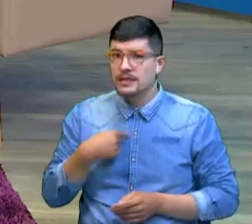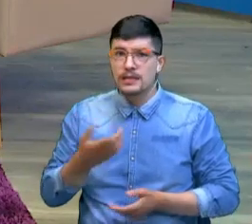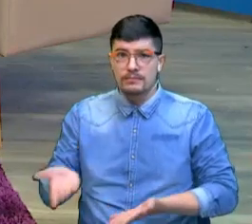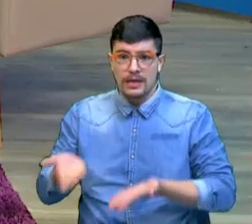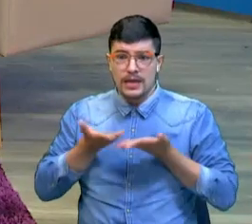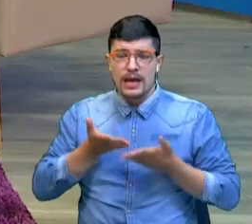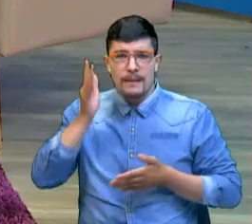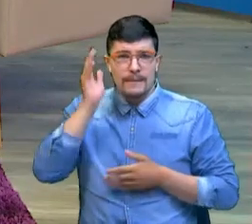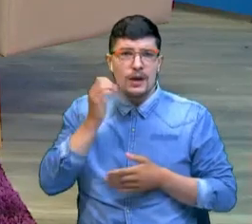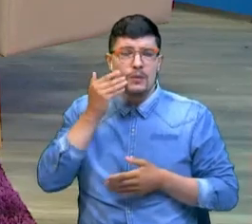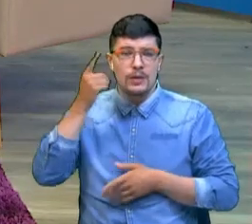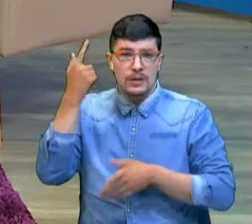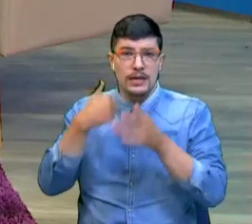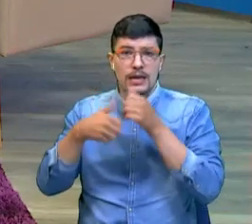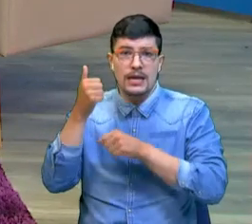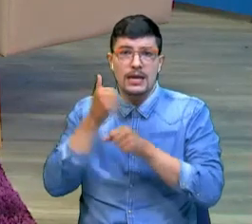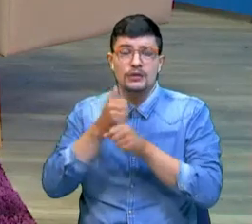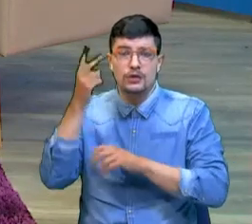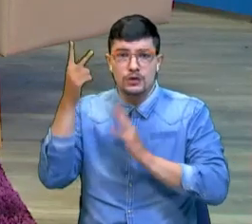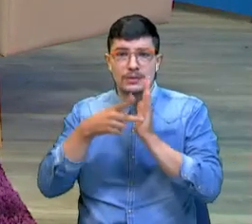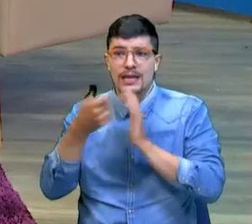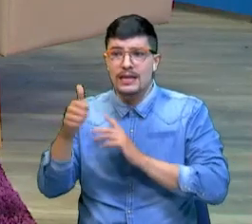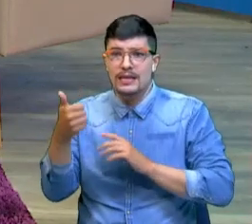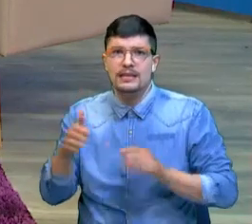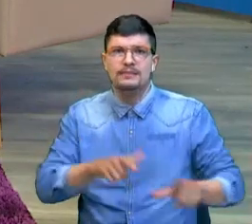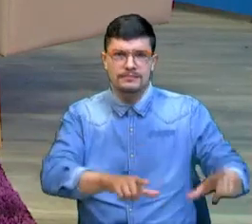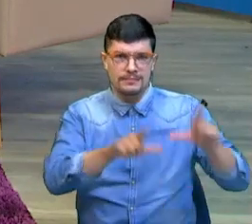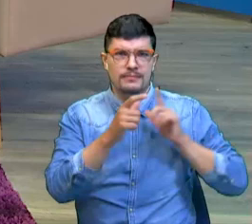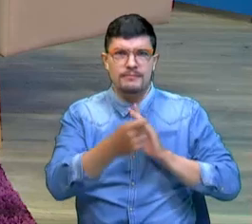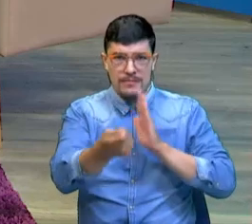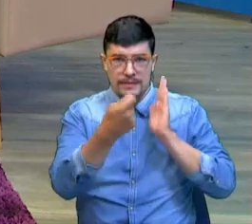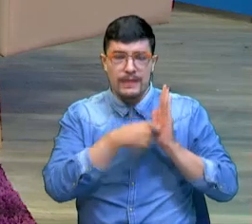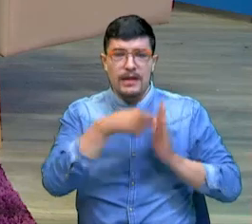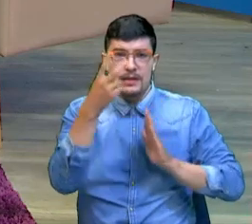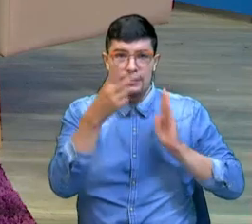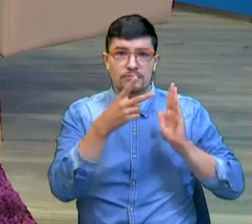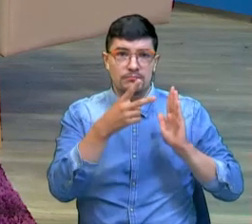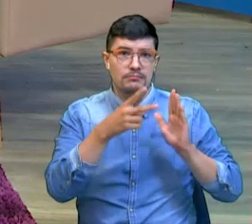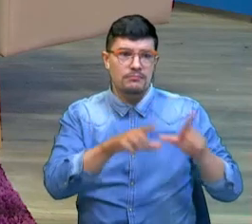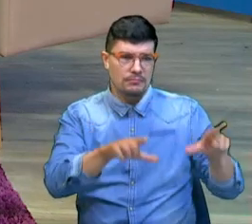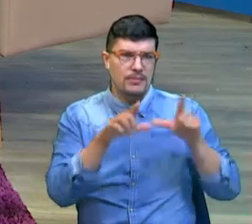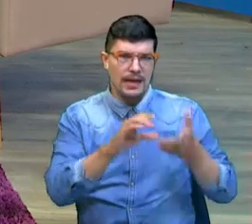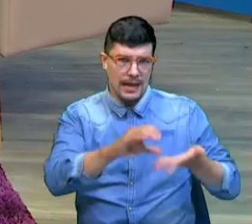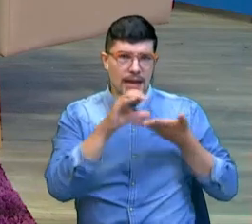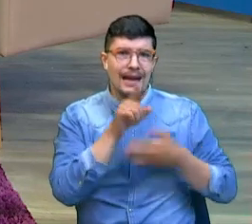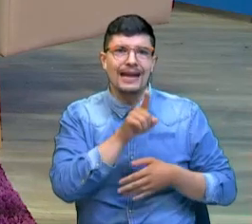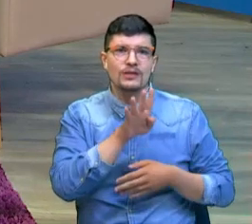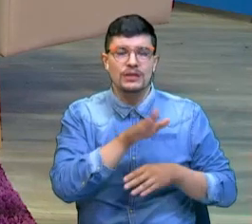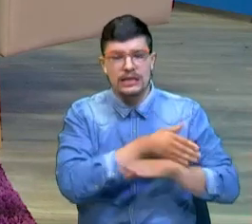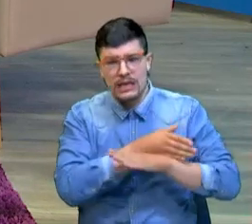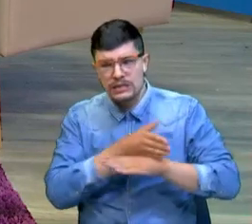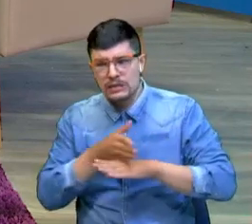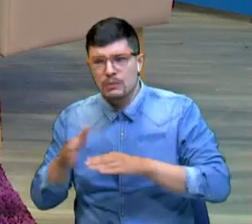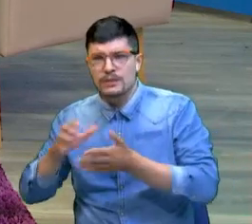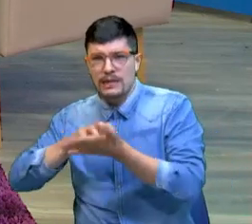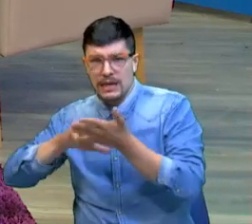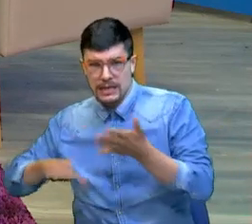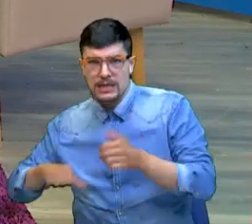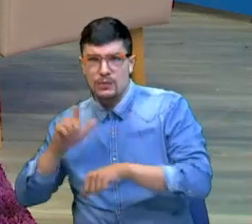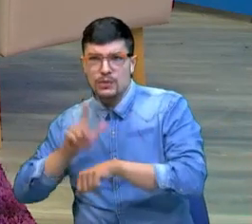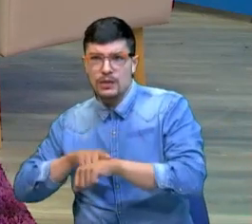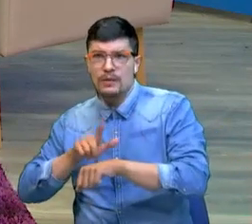en el año 2010, me pagaron la mesada 14, después me la quitaron por un